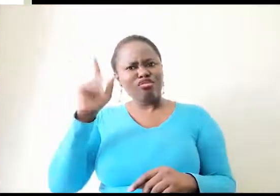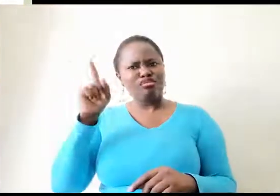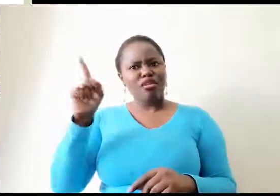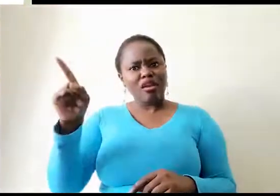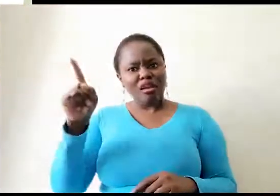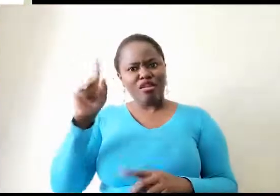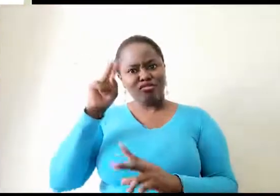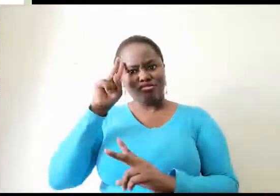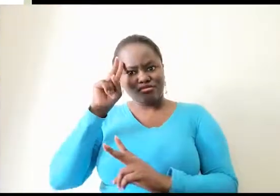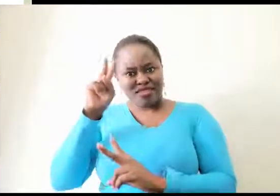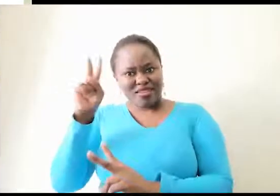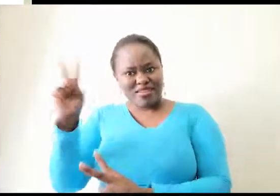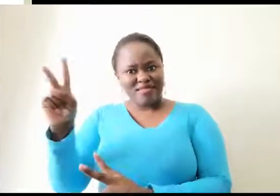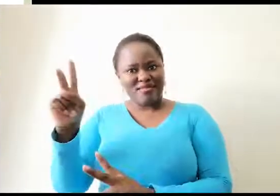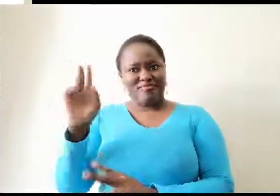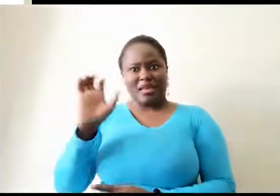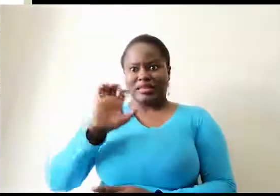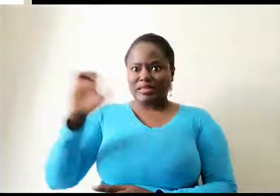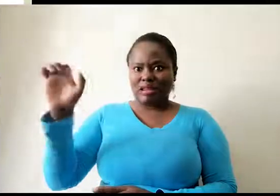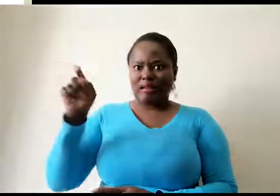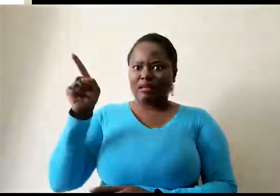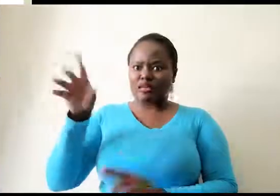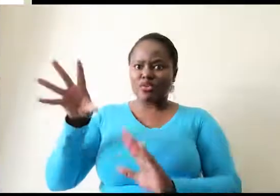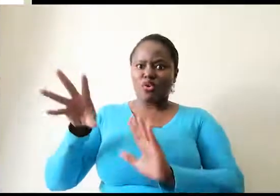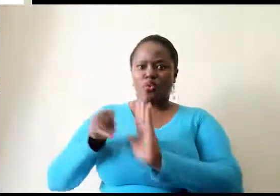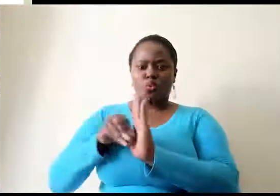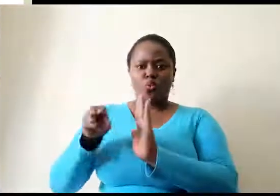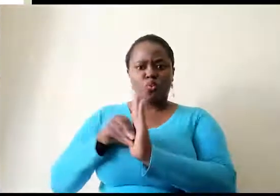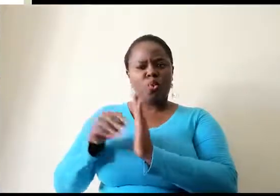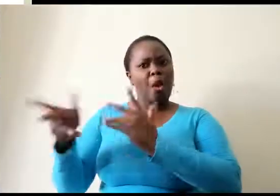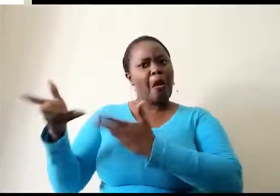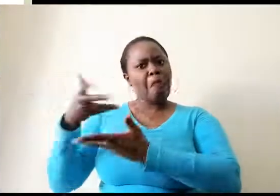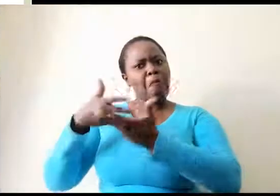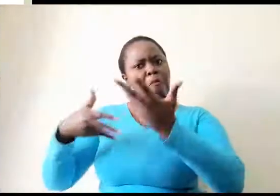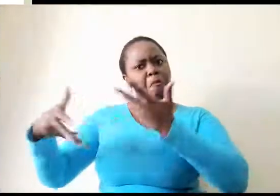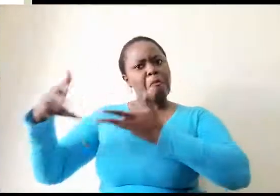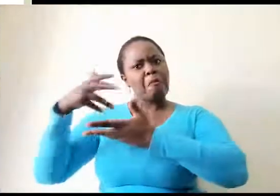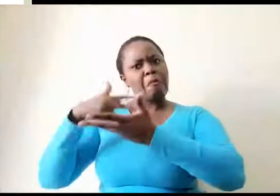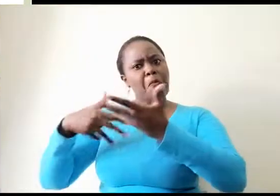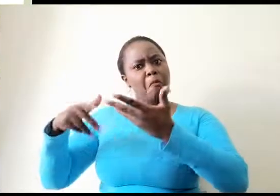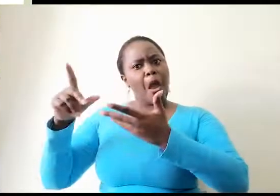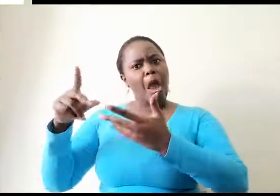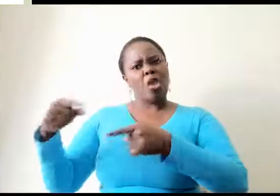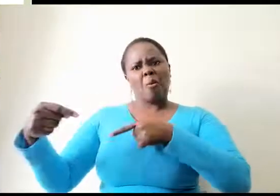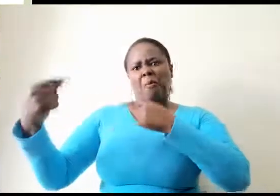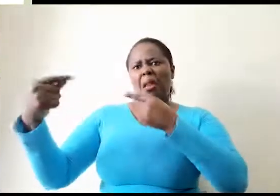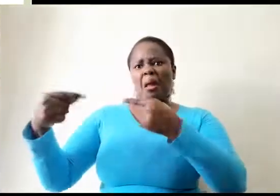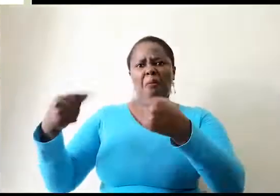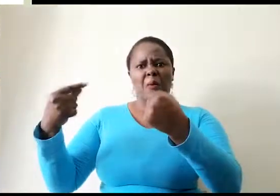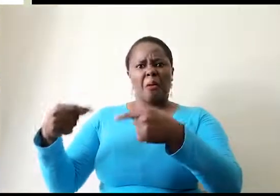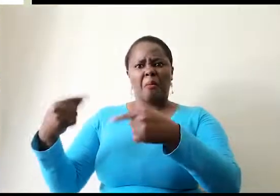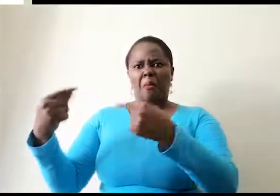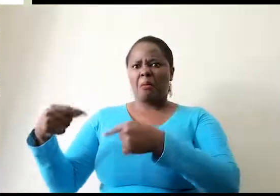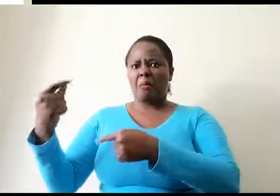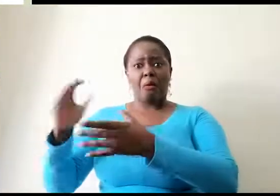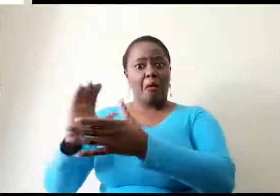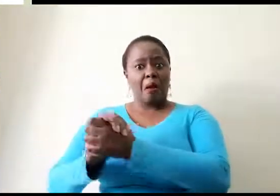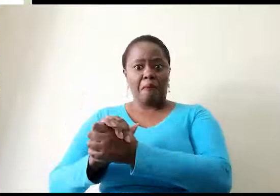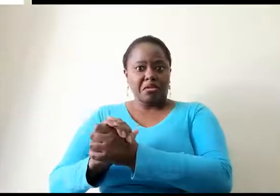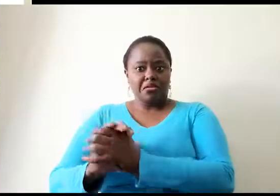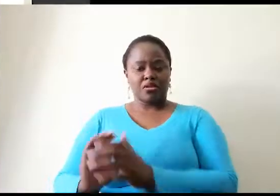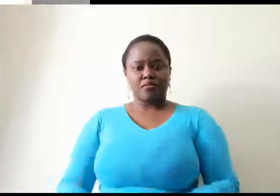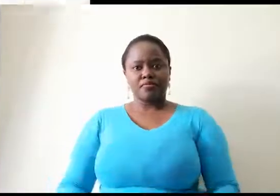un modelo de virtud y de excelencia a imitar, pues viven en armonía mutua, manteniendo entre ellos relaciones